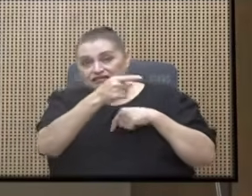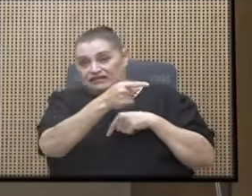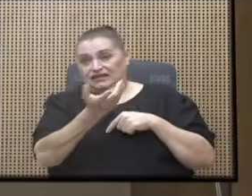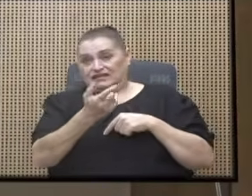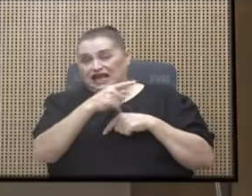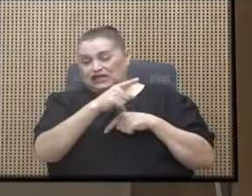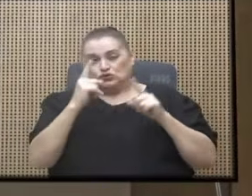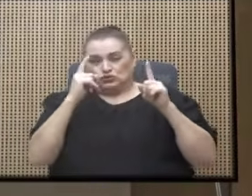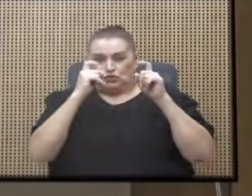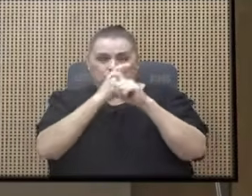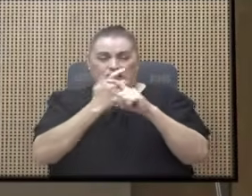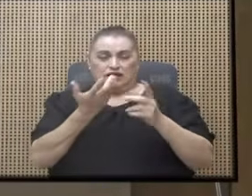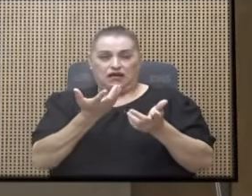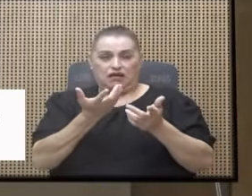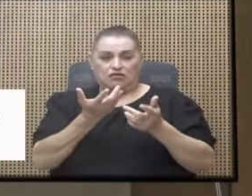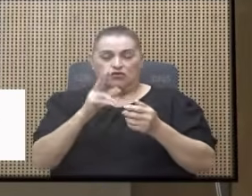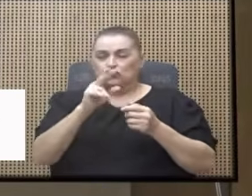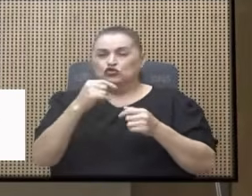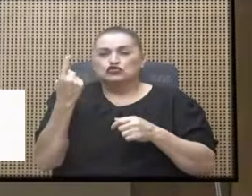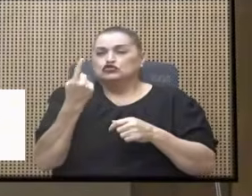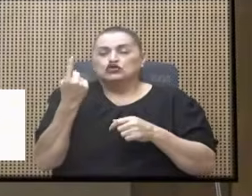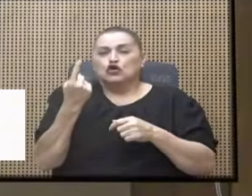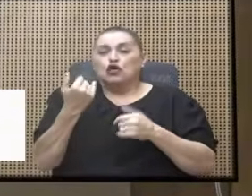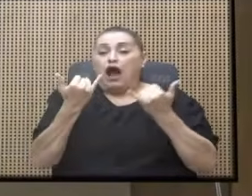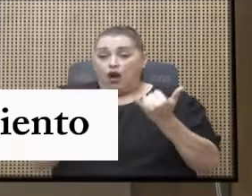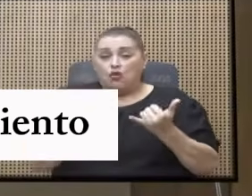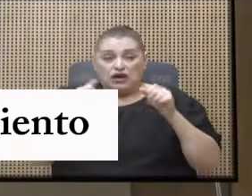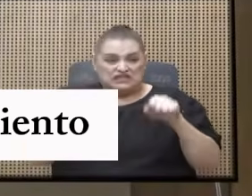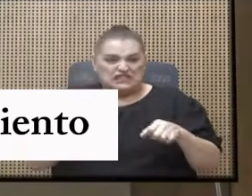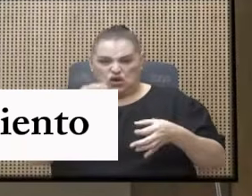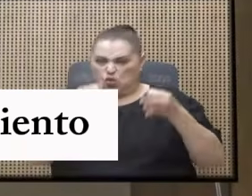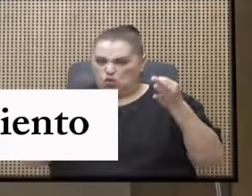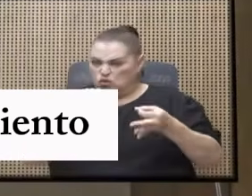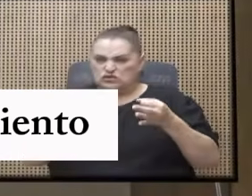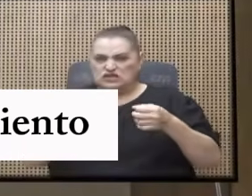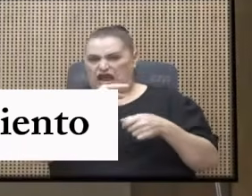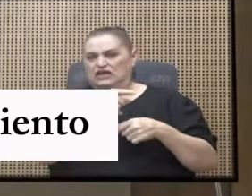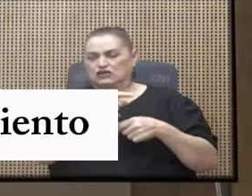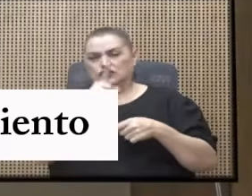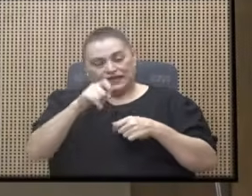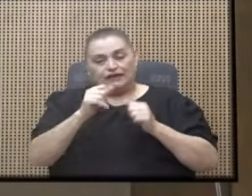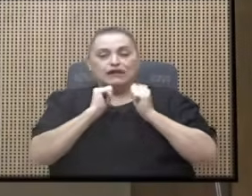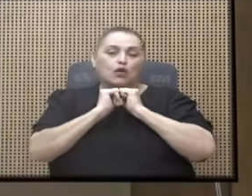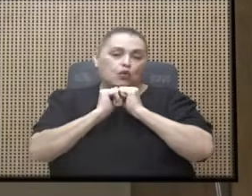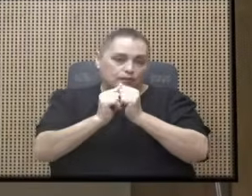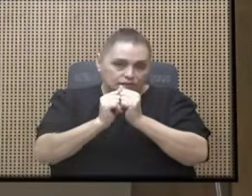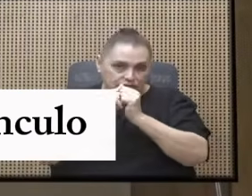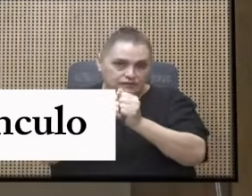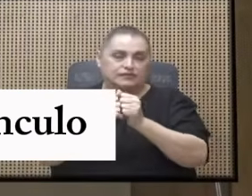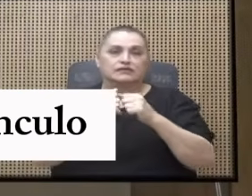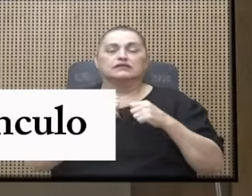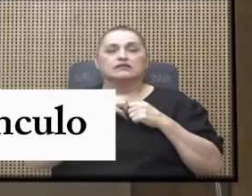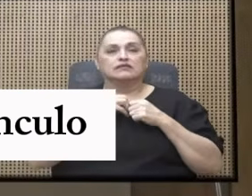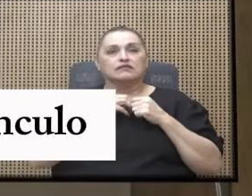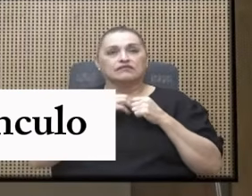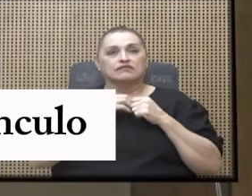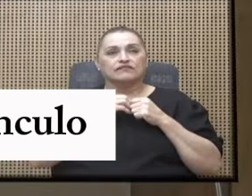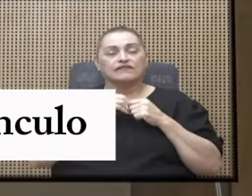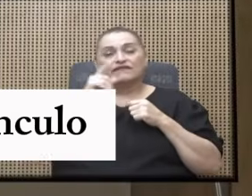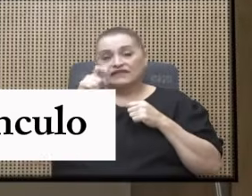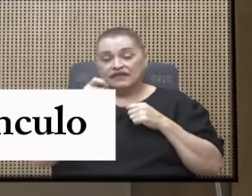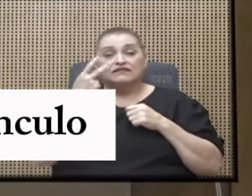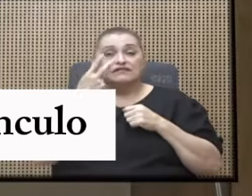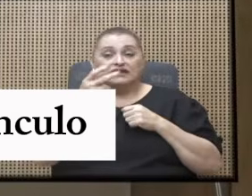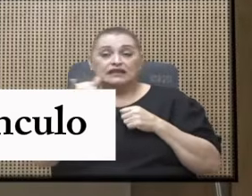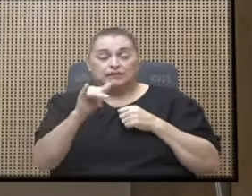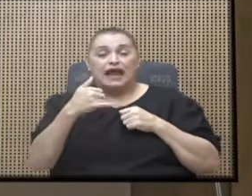complejo. No es nada más decir, bueno, ahora sí vamos a poder juzgar esos casos. Tiene que haber un acompañamiento. Hay que tomar en cuenta que